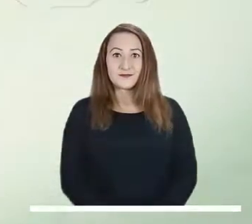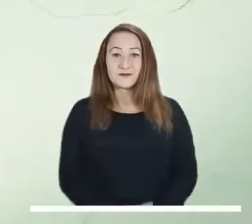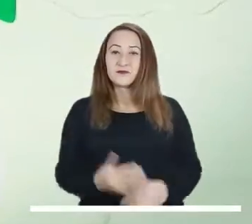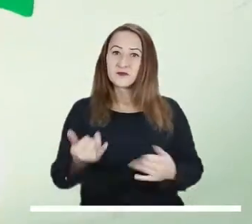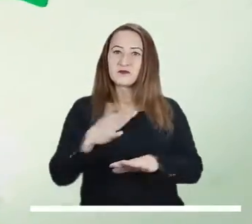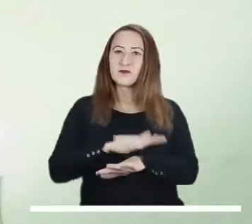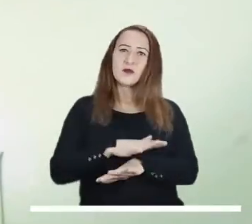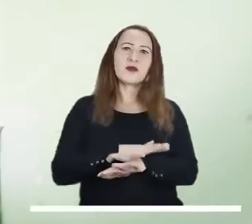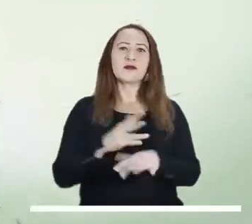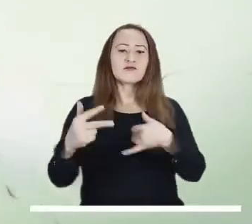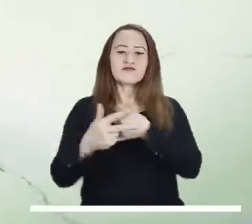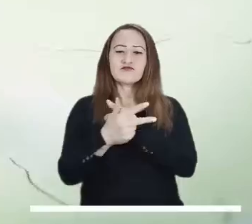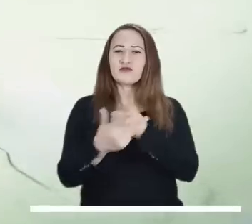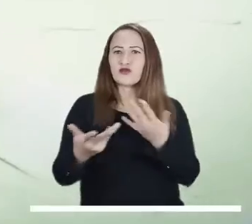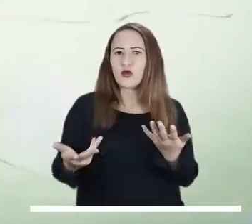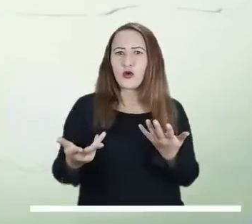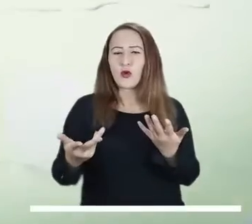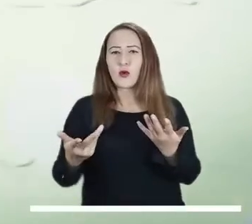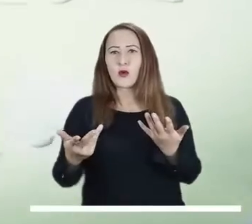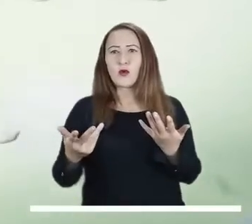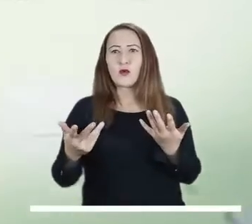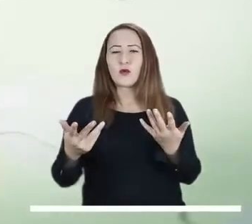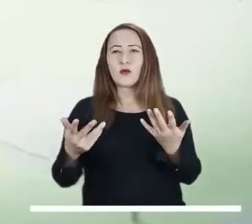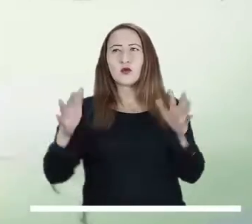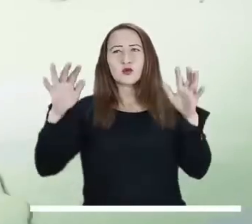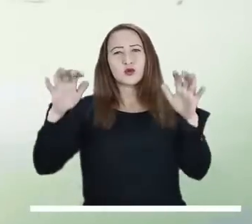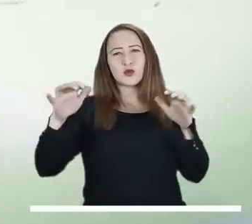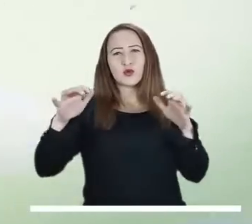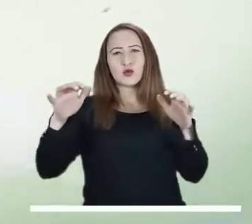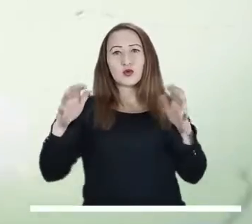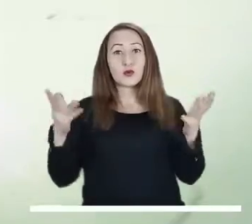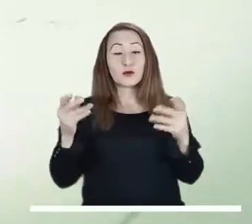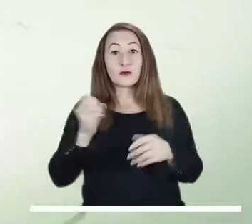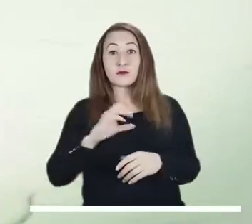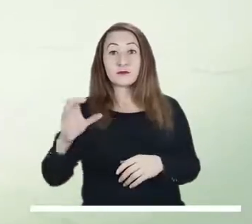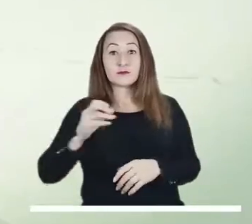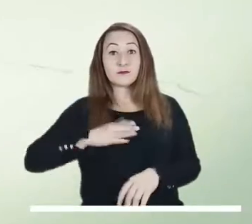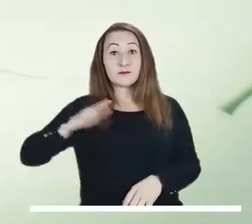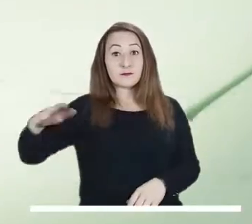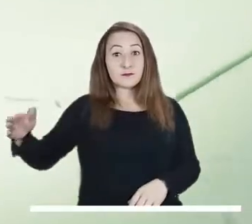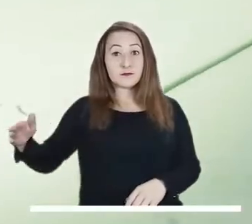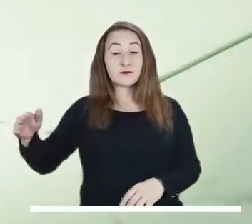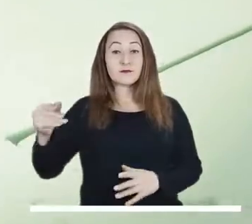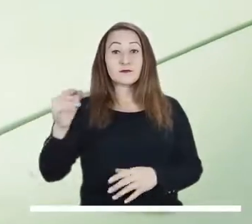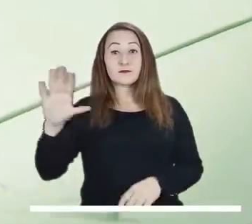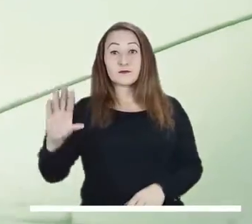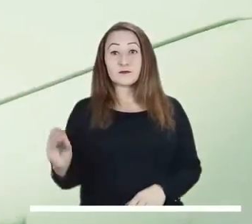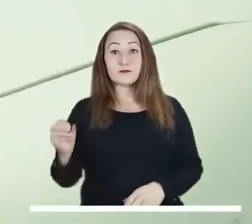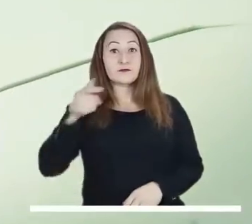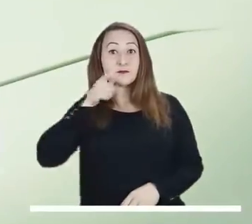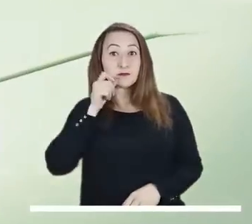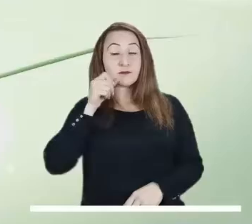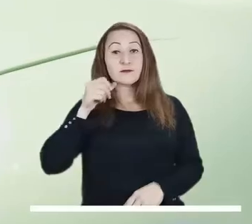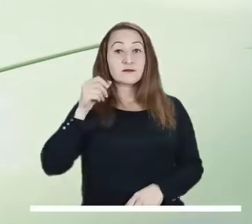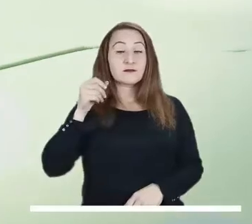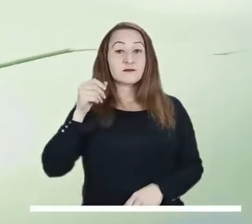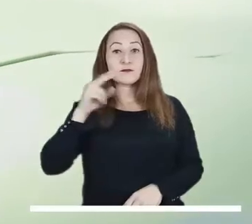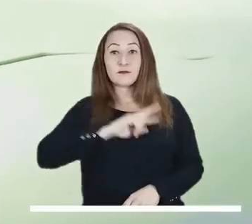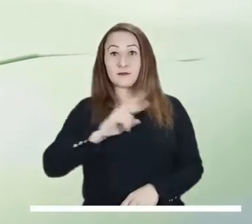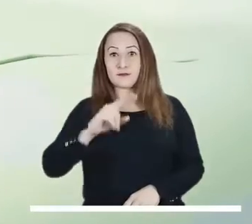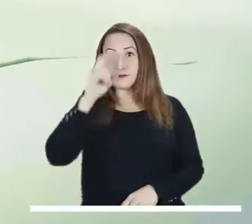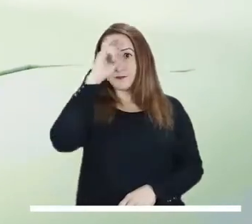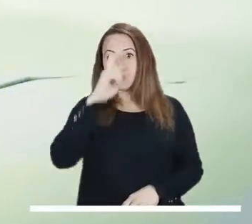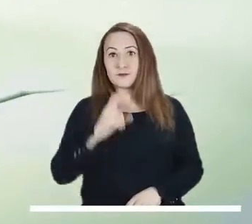Cae la tarde en los Andes colombianos y los pronósticos anuncian lluvias ligeras en el occidente de Antioquia, Quindío, Caldas y norte del